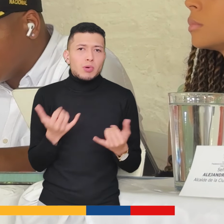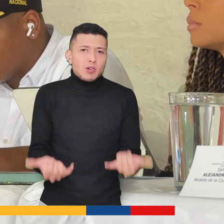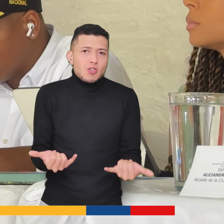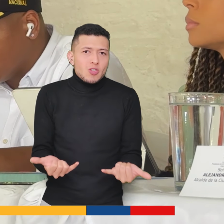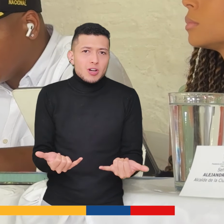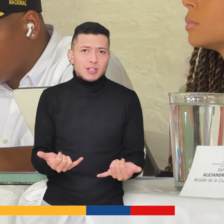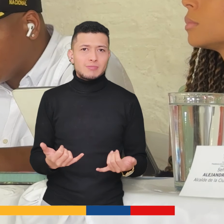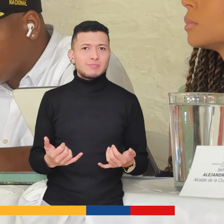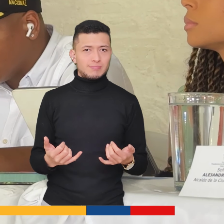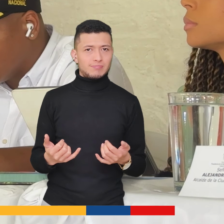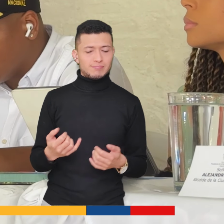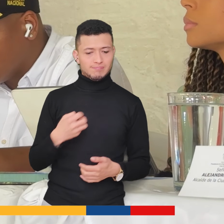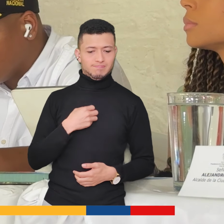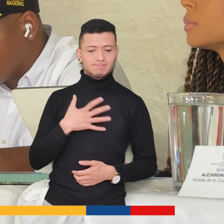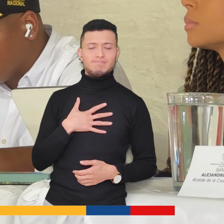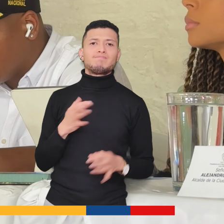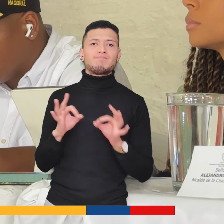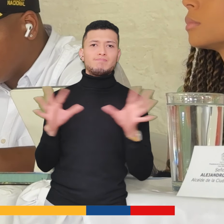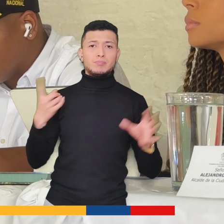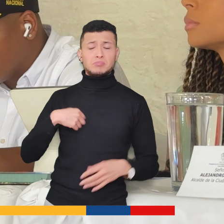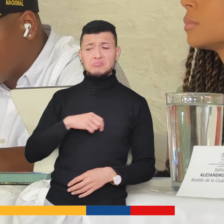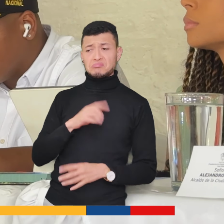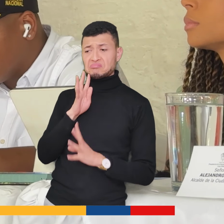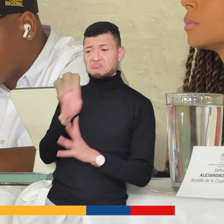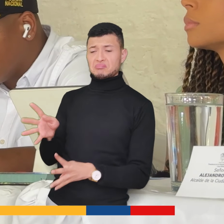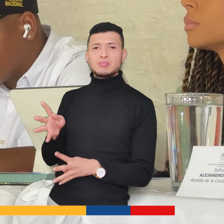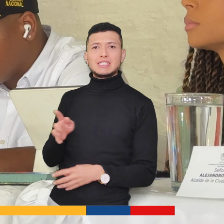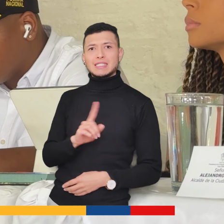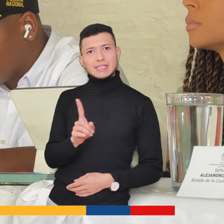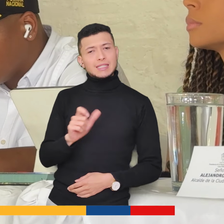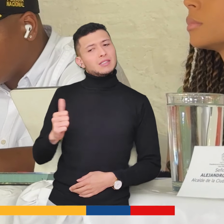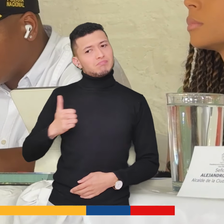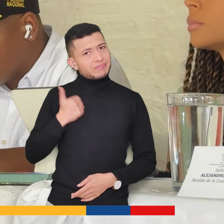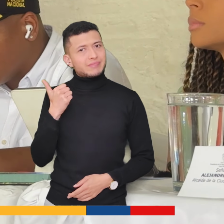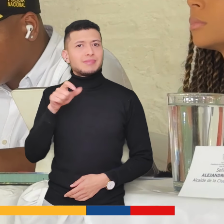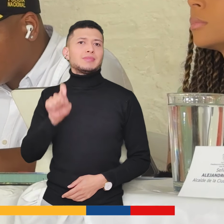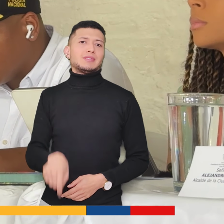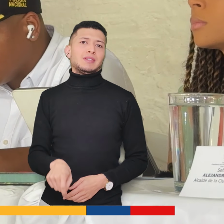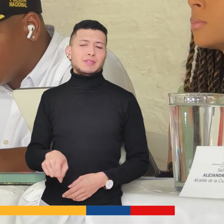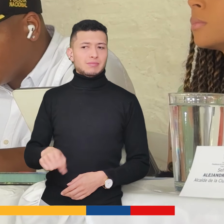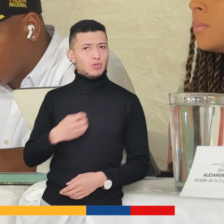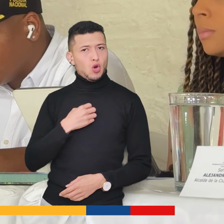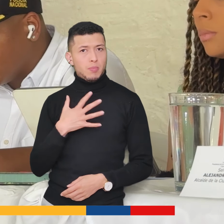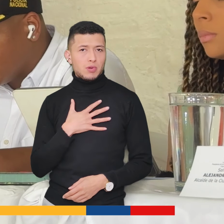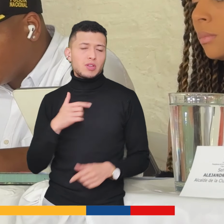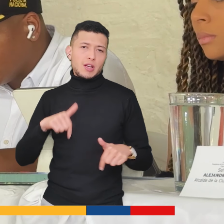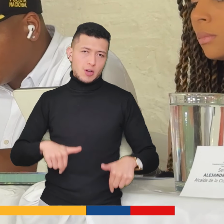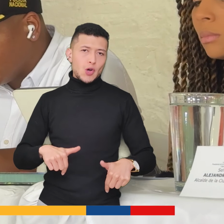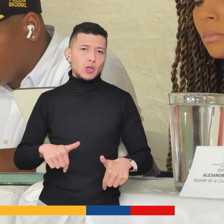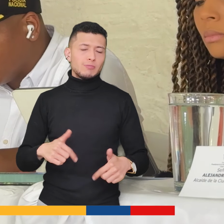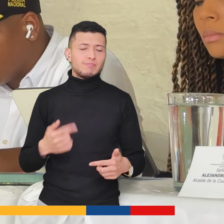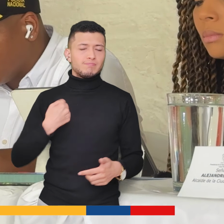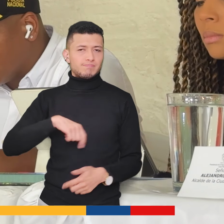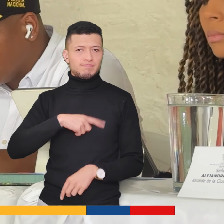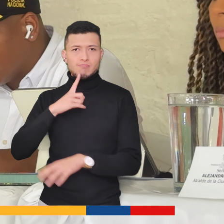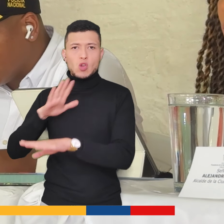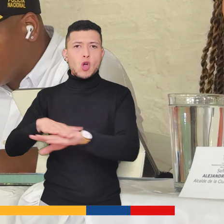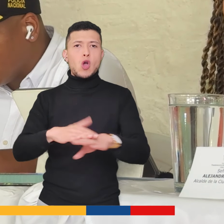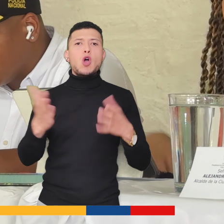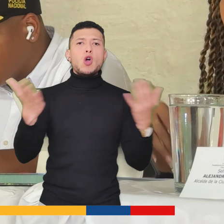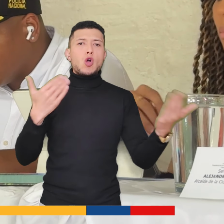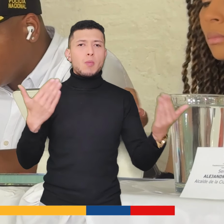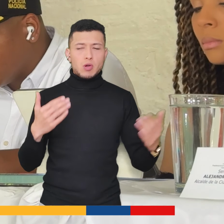oportunidad que no podemos desaprovechar. Esa es la razón principal por la que hemos convocado